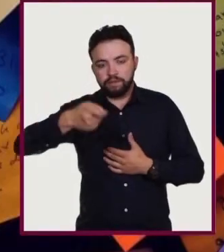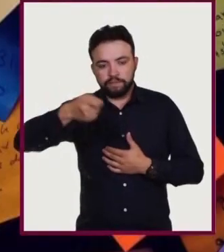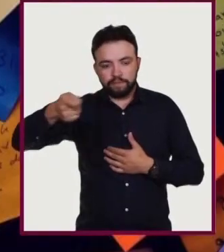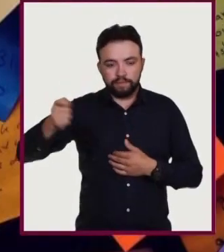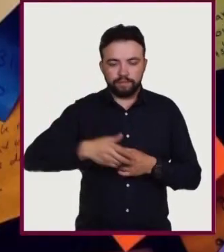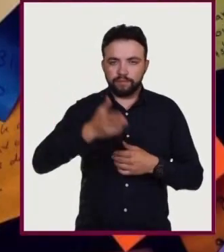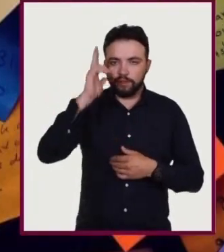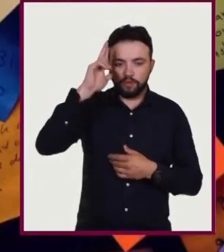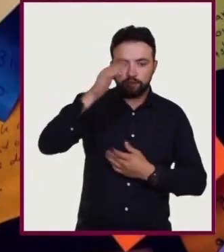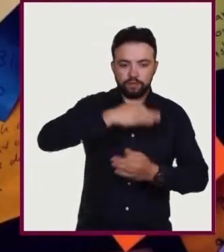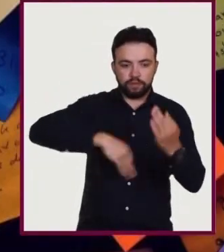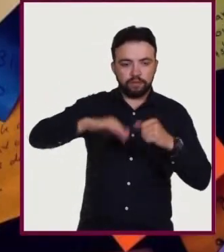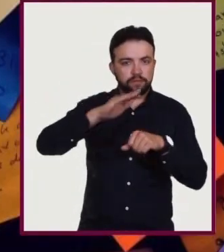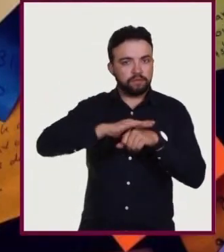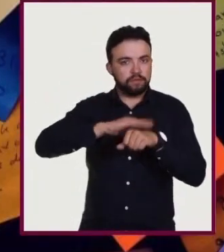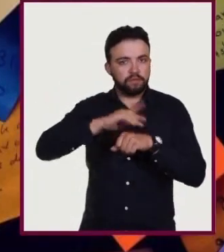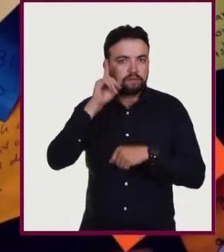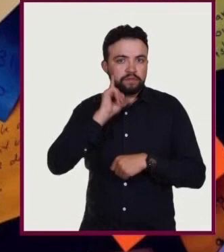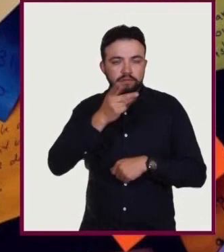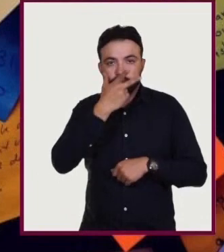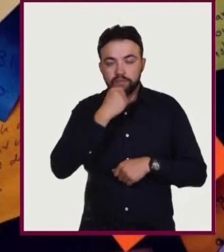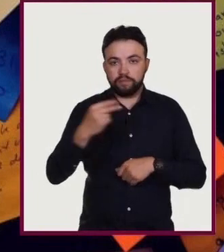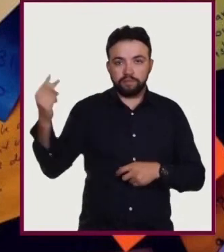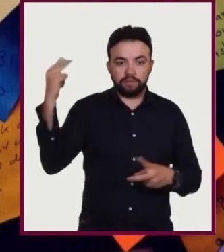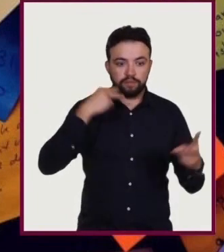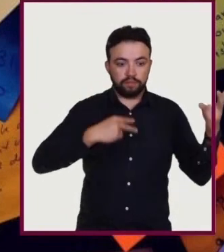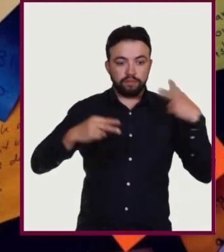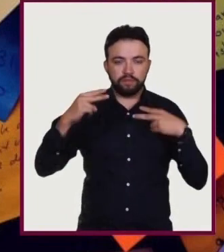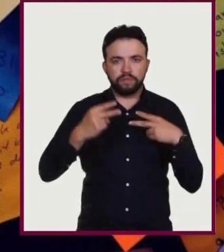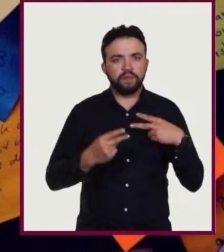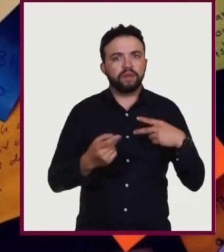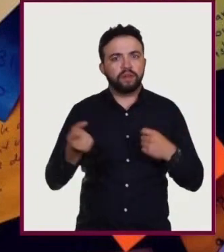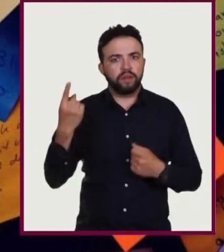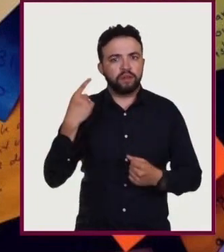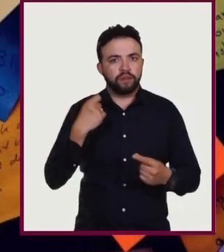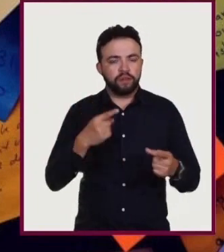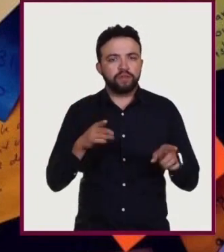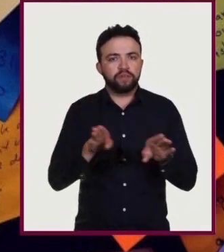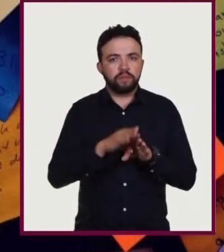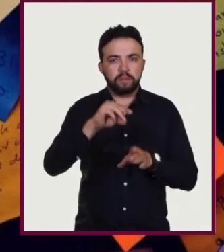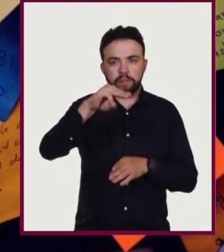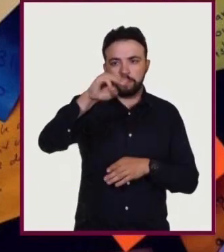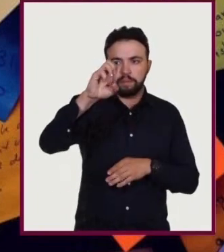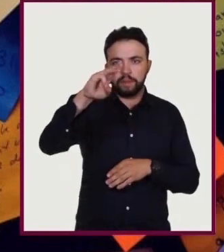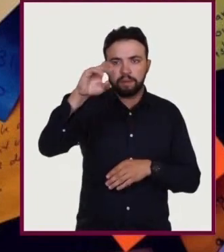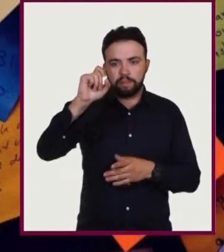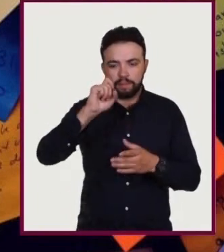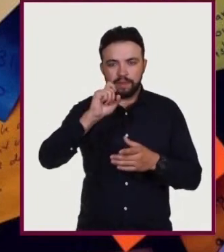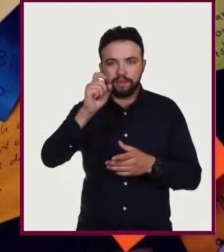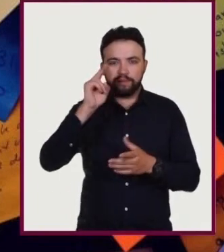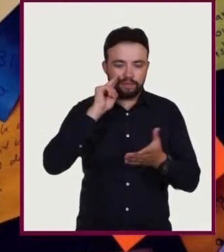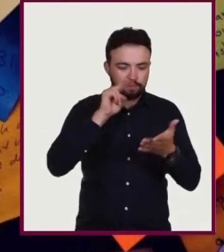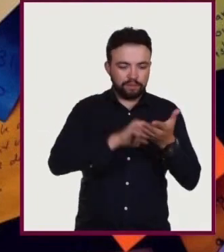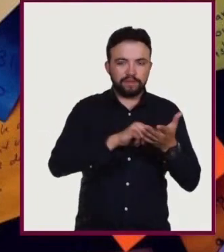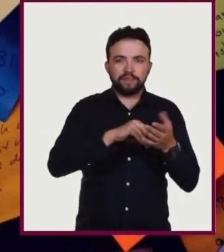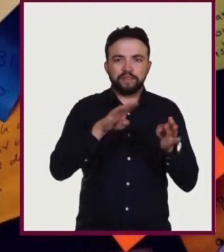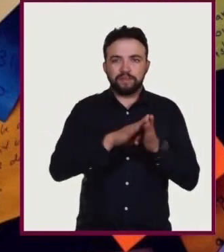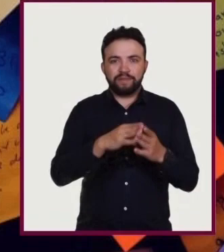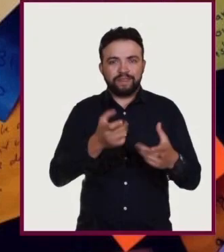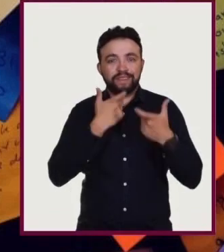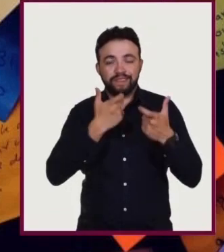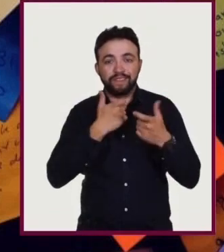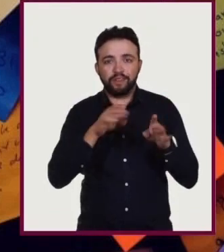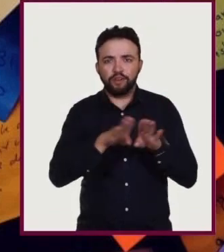y hola a todas nuestras amigas y amigos que nos ven. ¿Alguna vez han recibido un meme que los ha hecho reír a carcajadas? ¿Se han preguntado cómo es